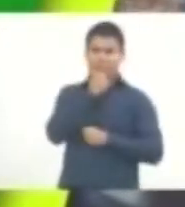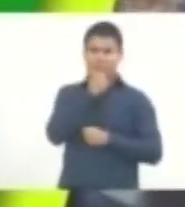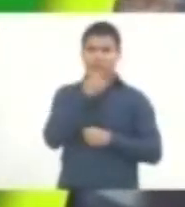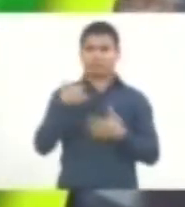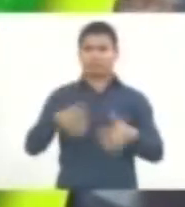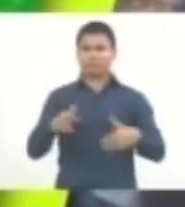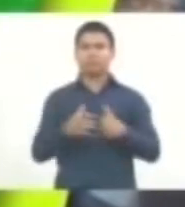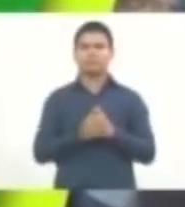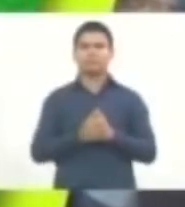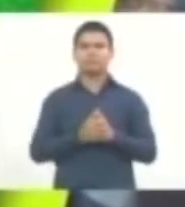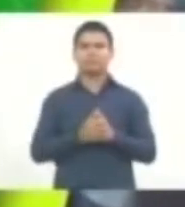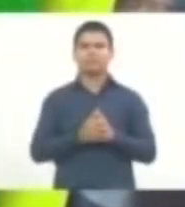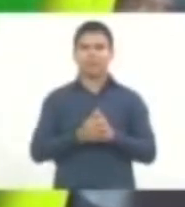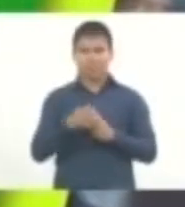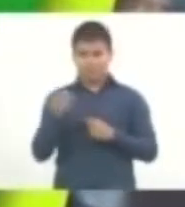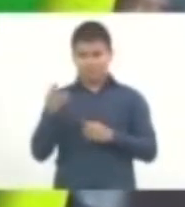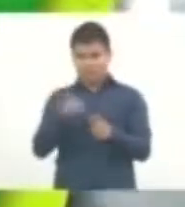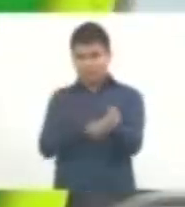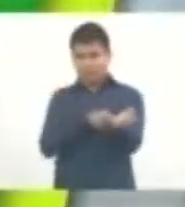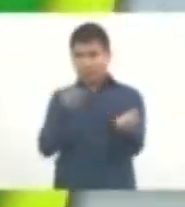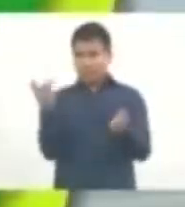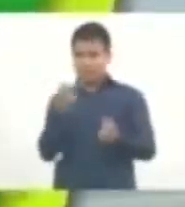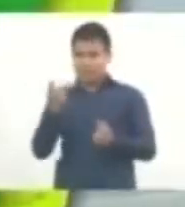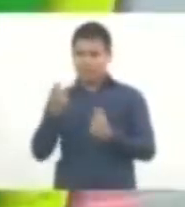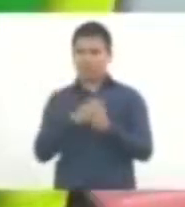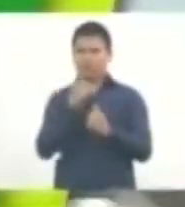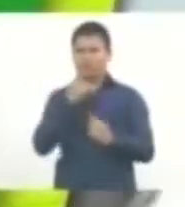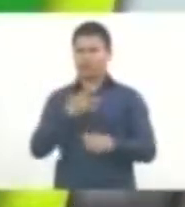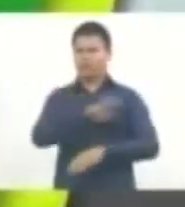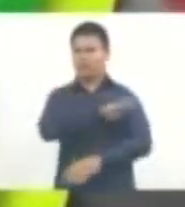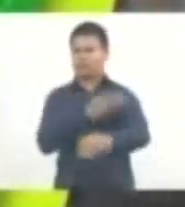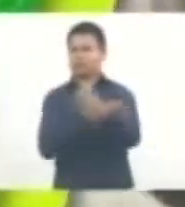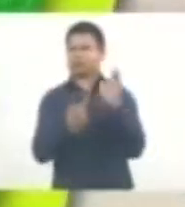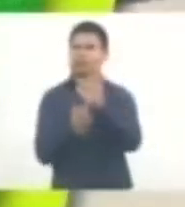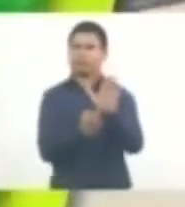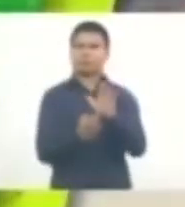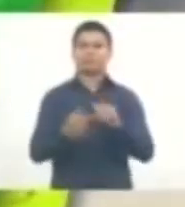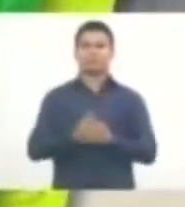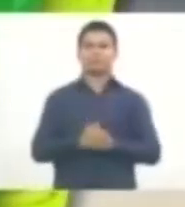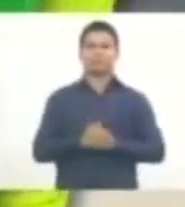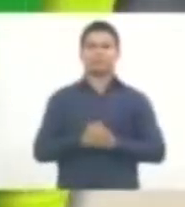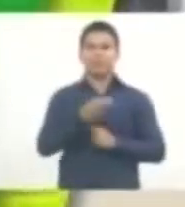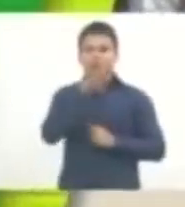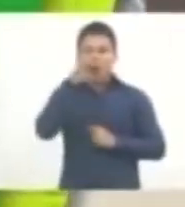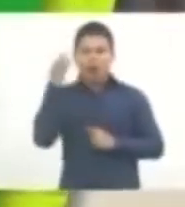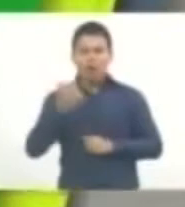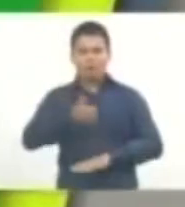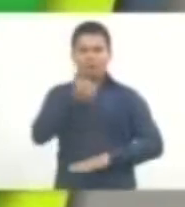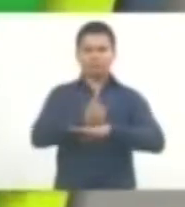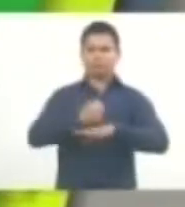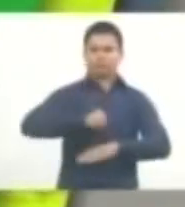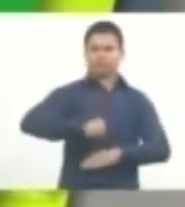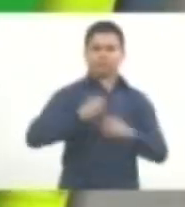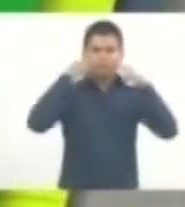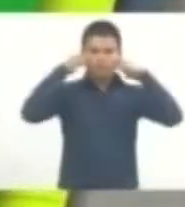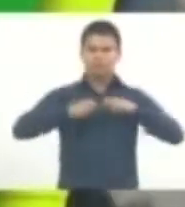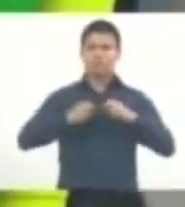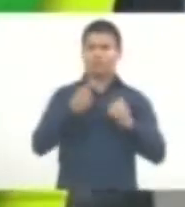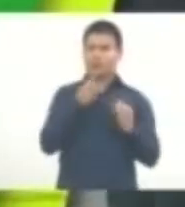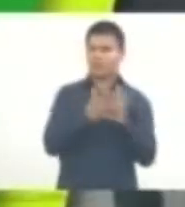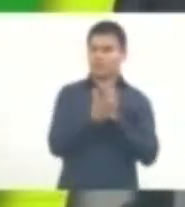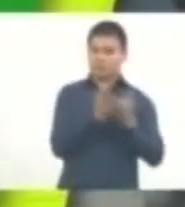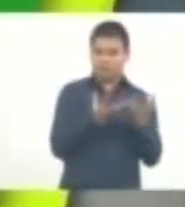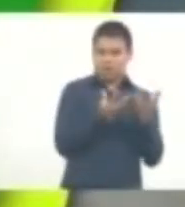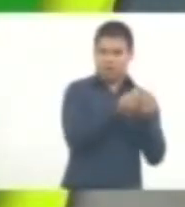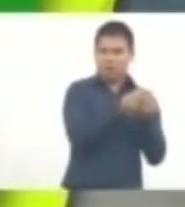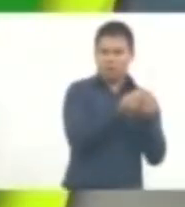Barreto demuestran su poder desde cómpita. Defensor de Derechos Humanos considera que existe una estrecha relación entre bandas criminales